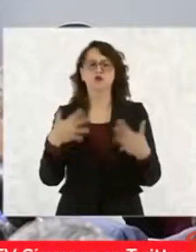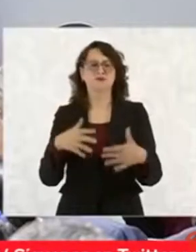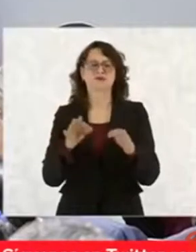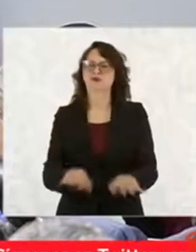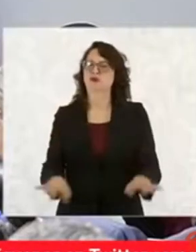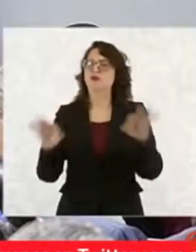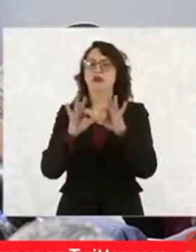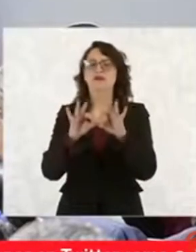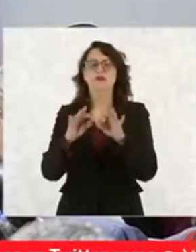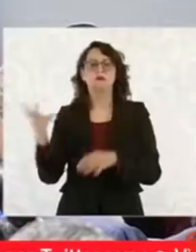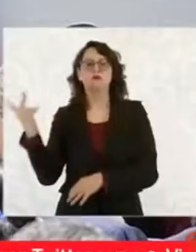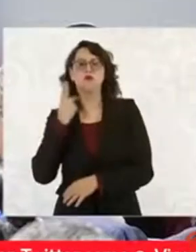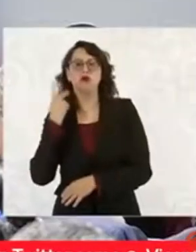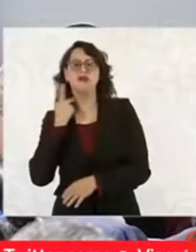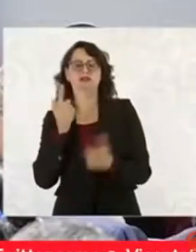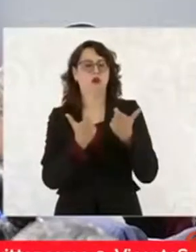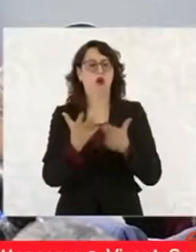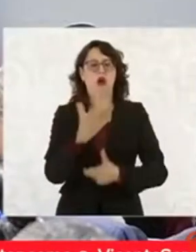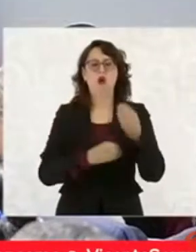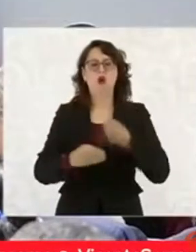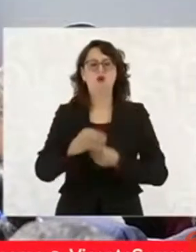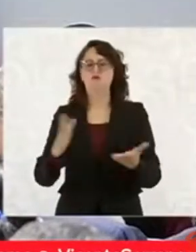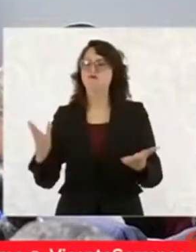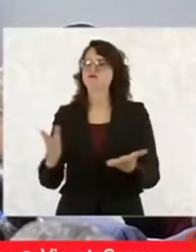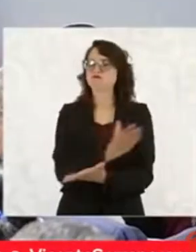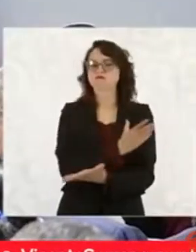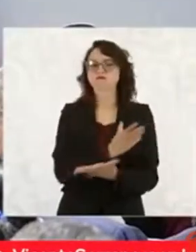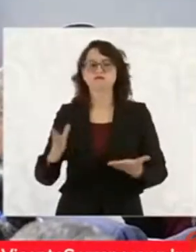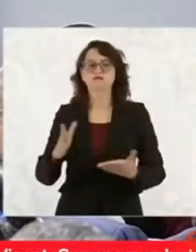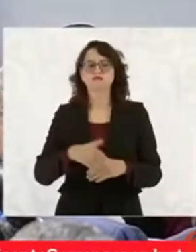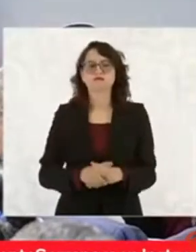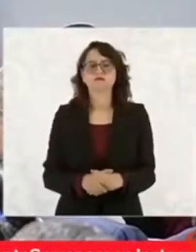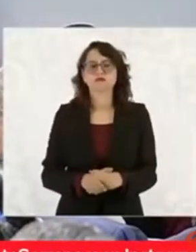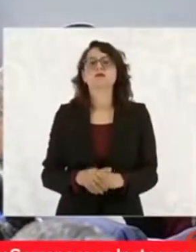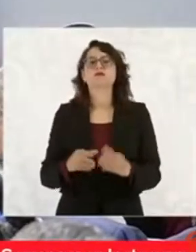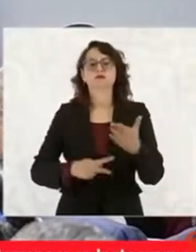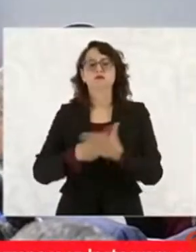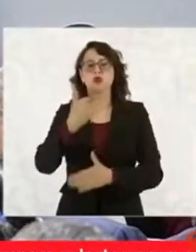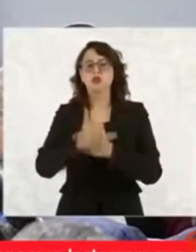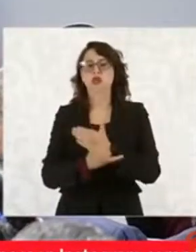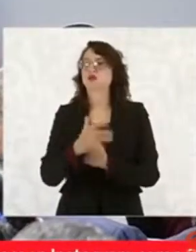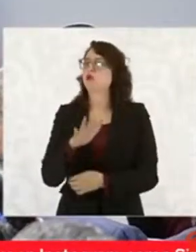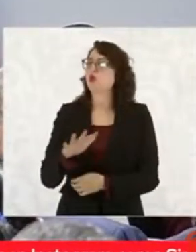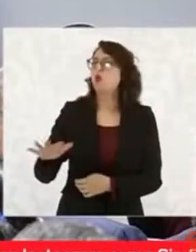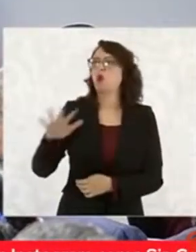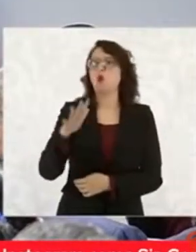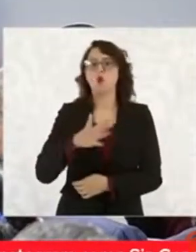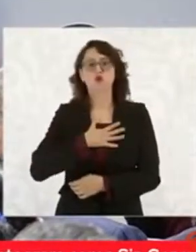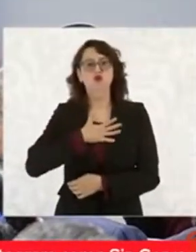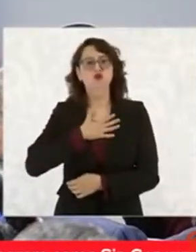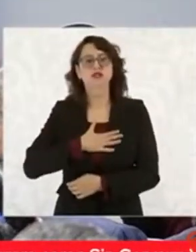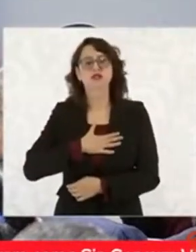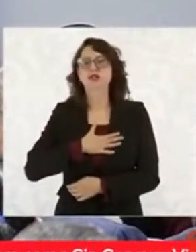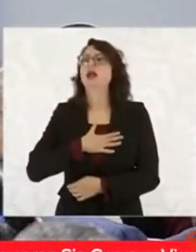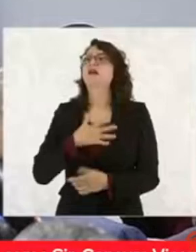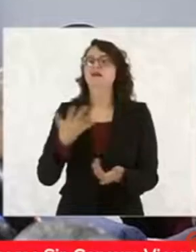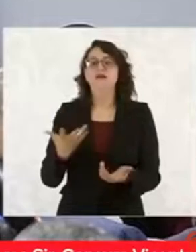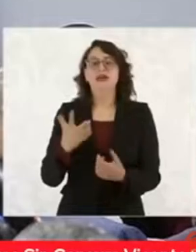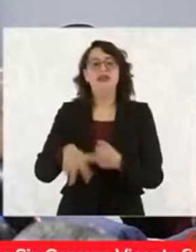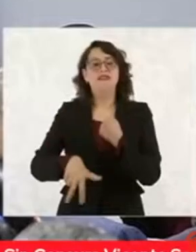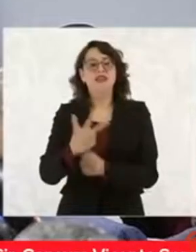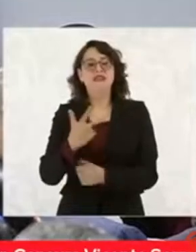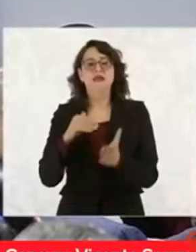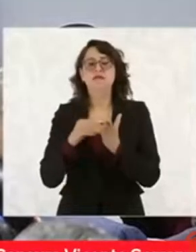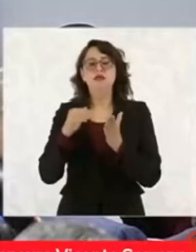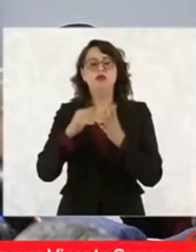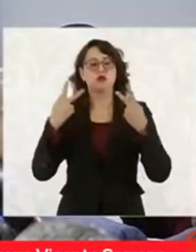la movilización constante y la información y esto que hace sin censura y que hace los medios libres y que hace el